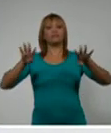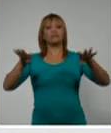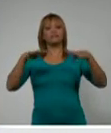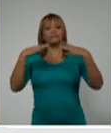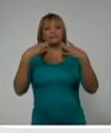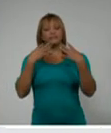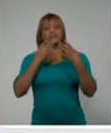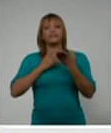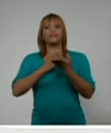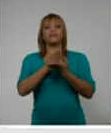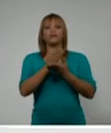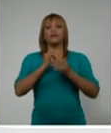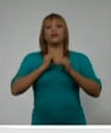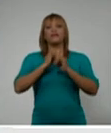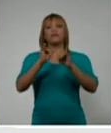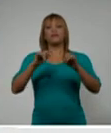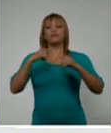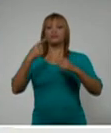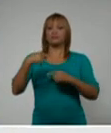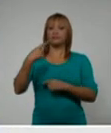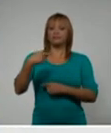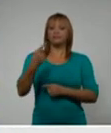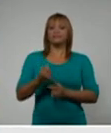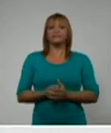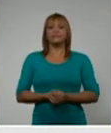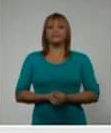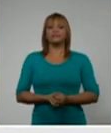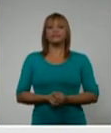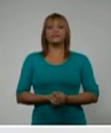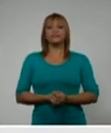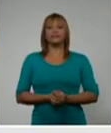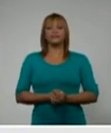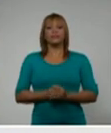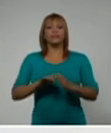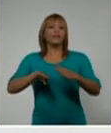información diariamente. Bueno, el día de hoy